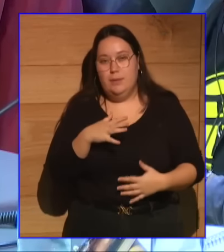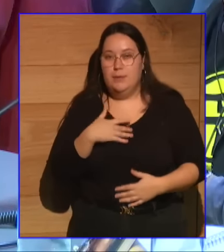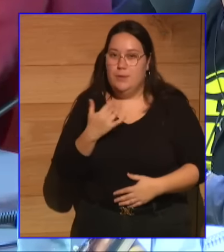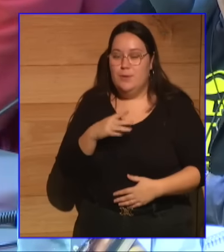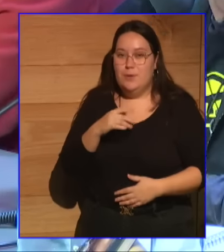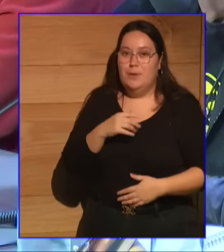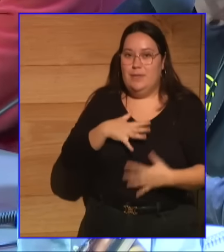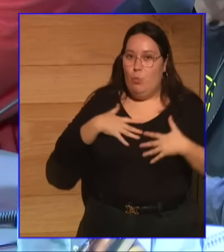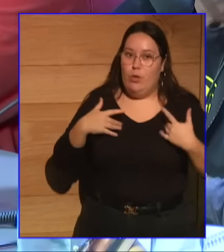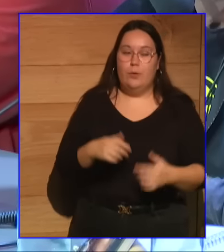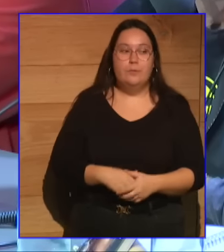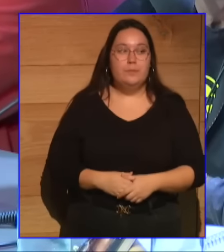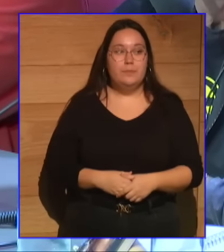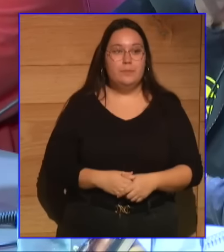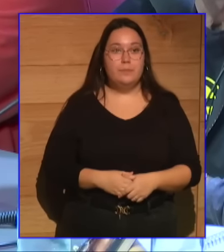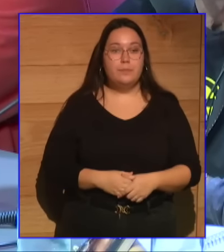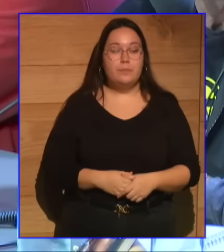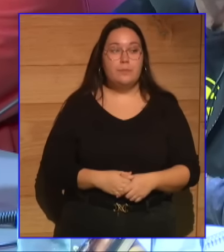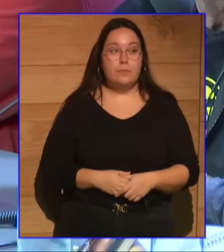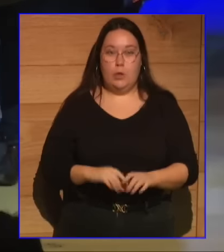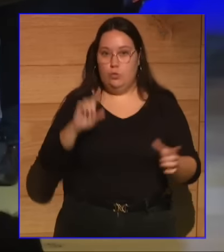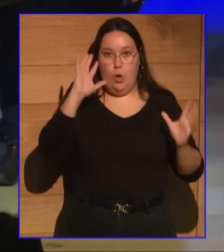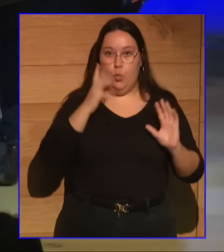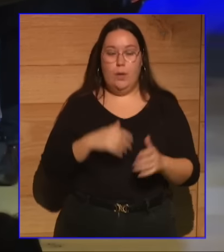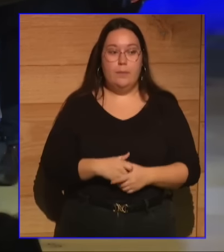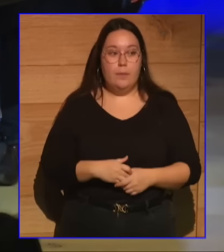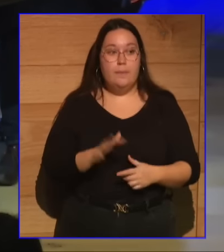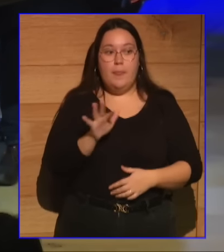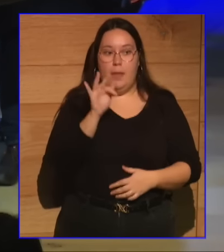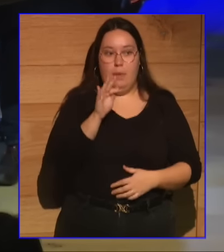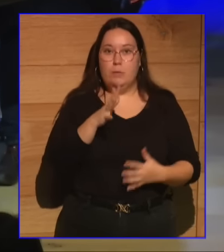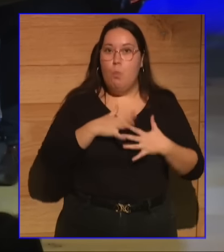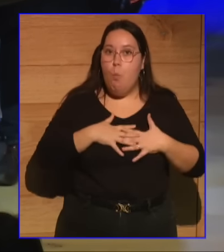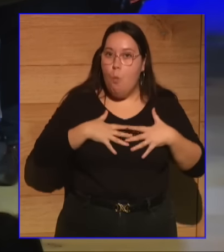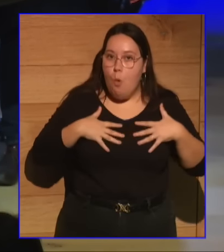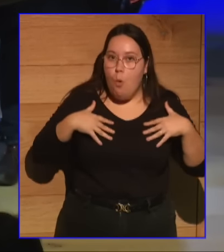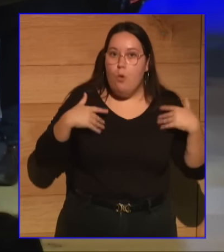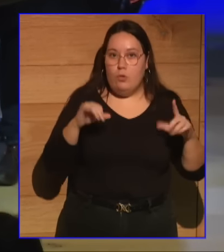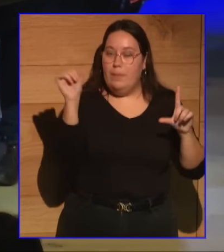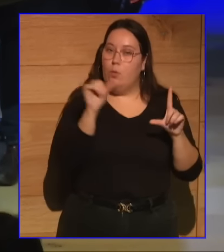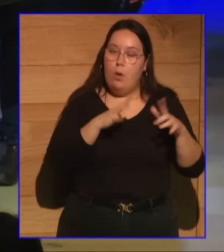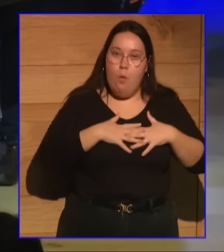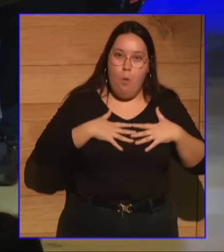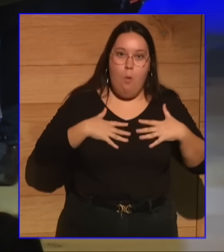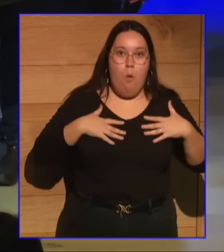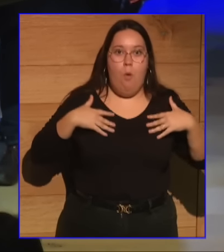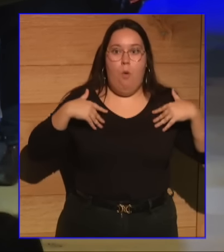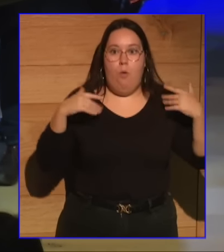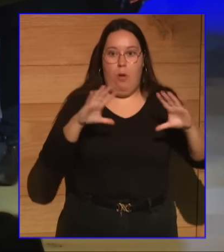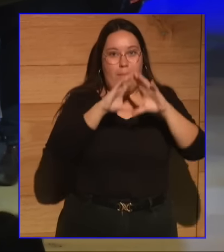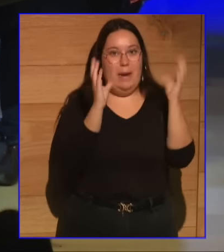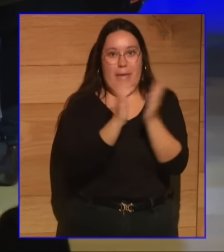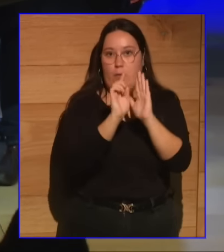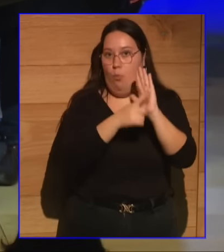Vale. Es grandísimo cine, es verdad. O sea, es verdad. Es que es un locurón. Y además muy, muy emocionante. Y es una película que conmovió y que impactó a un planeta